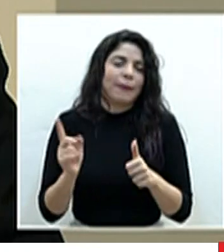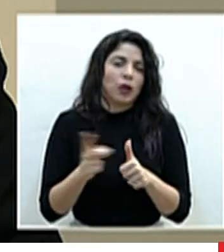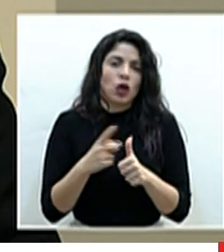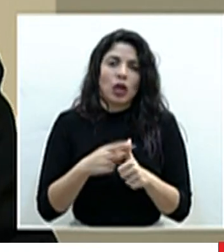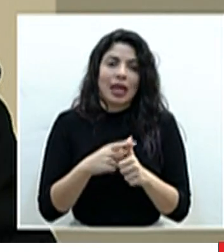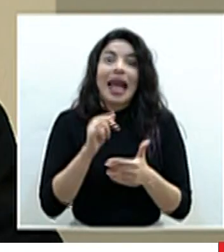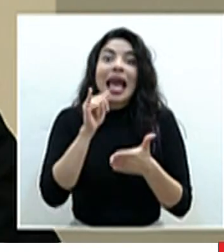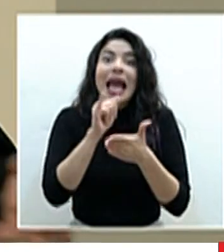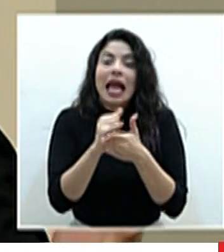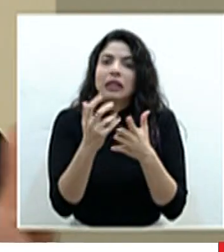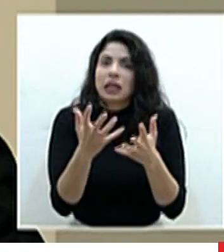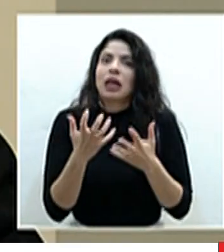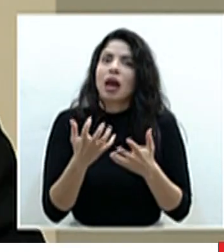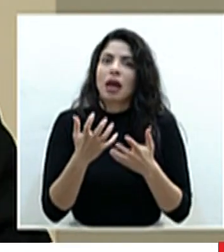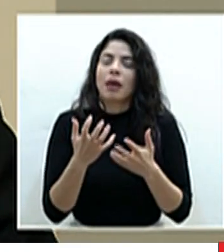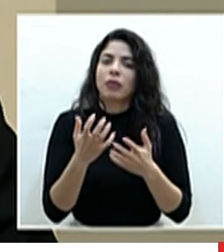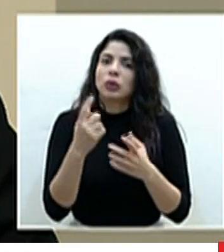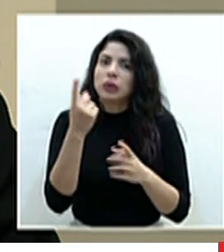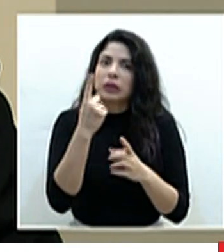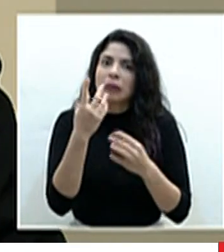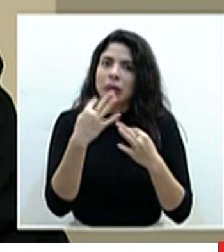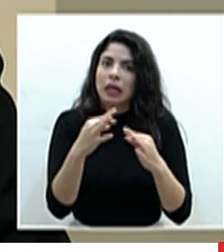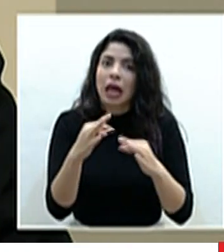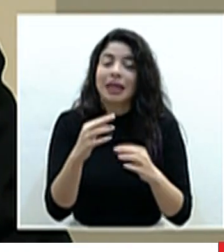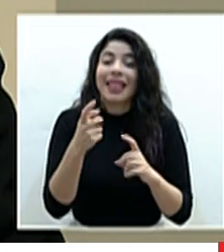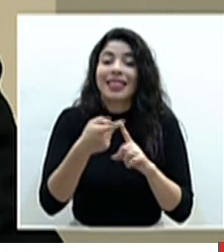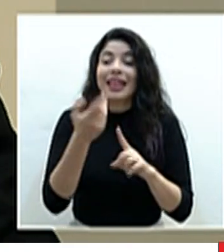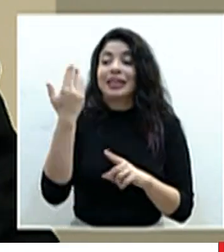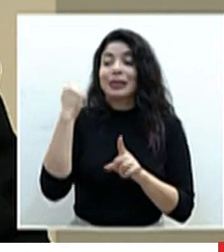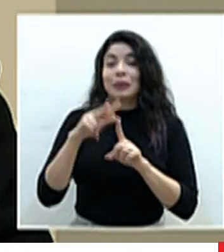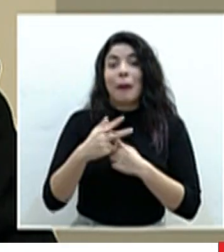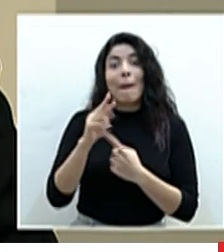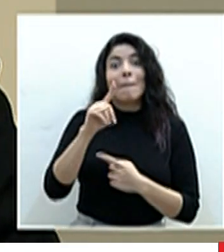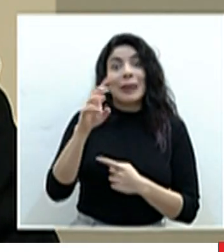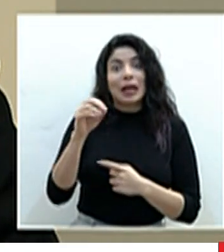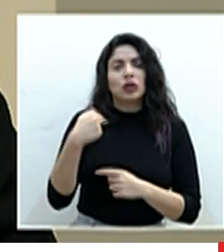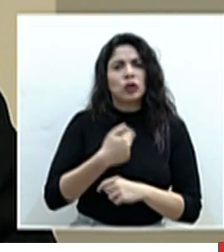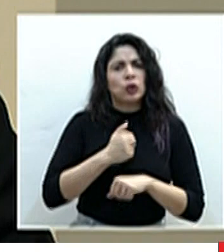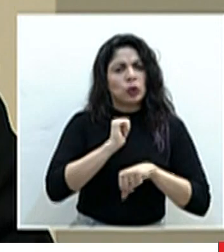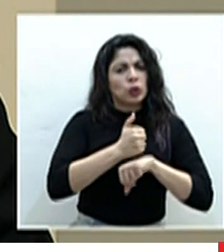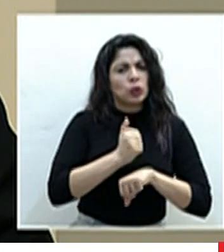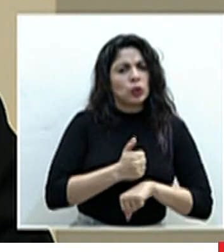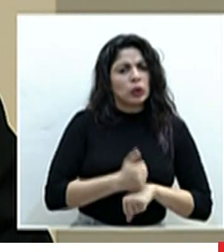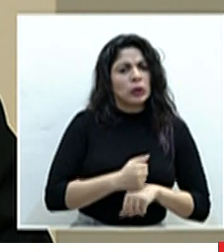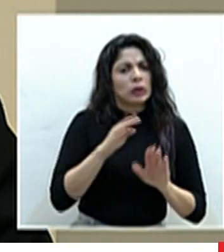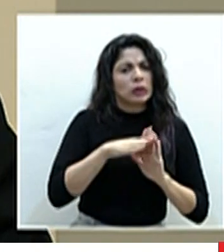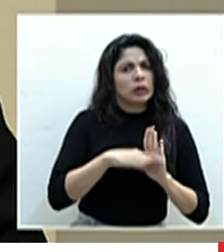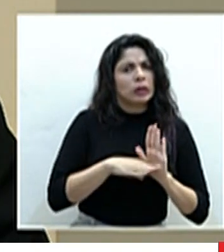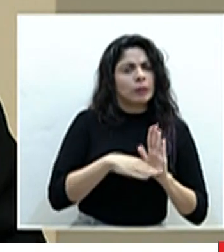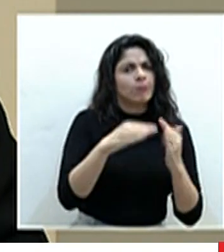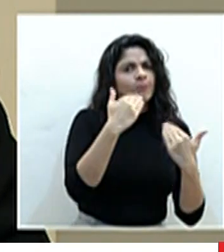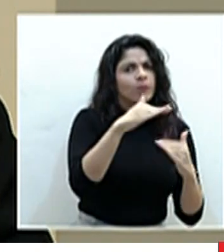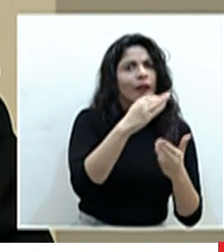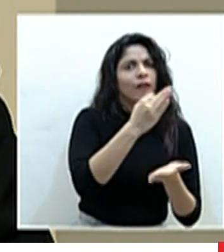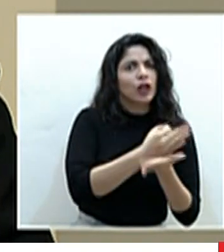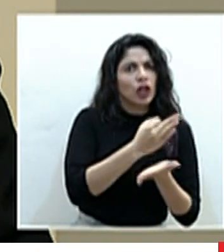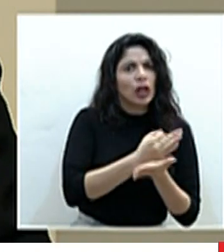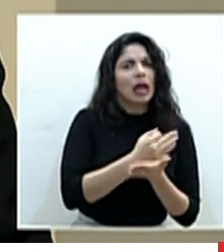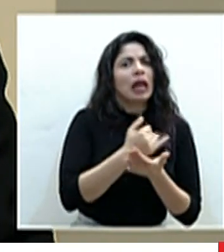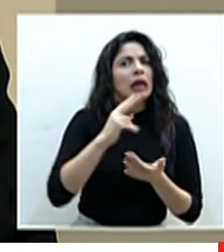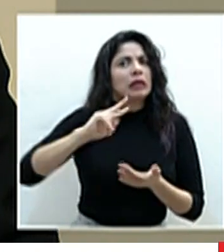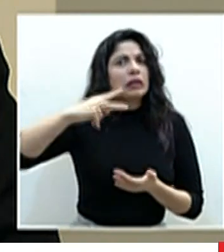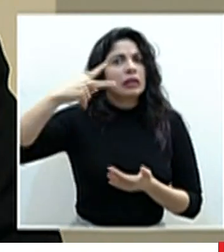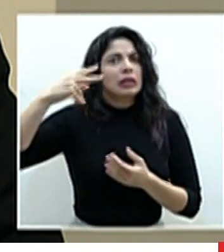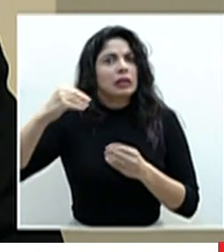eso procuramos. También por eso, desde el inicio en marzo, tomamos medidas en las fronteras que se fueron reforzando